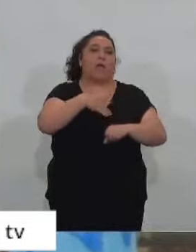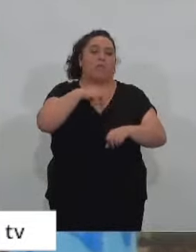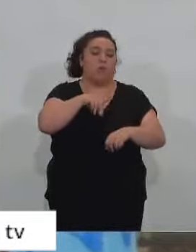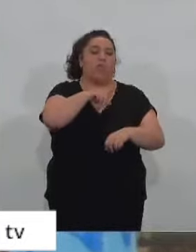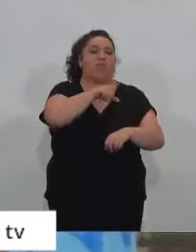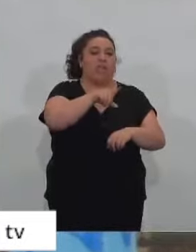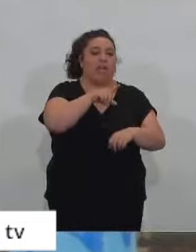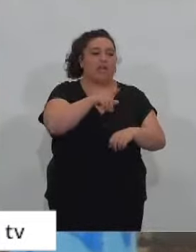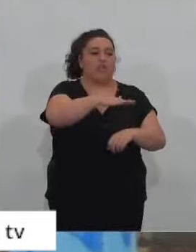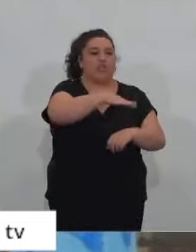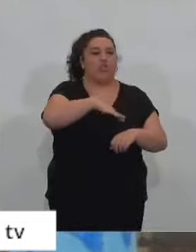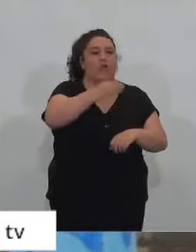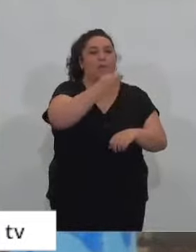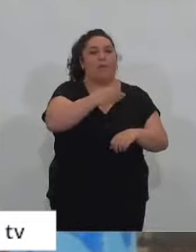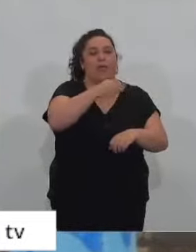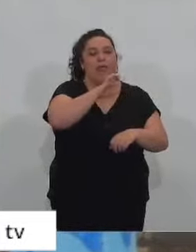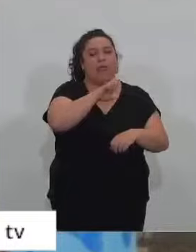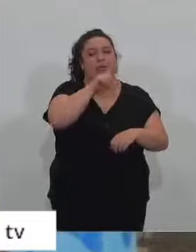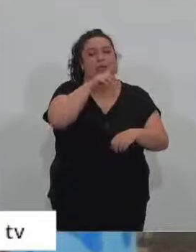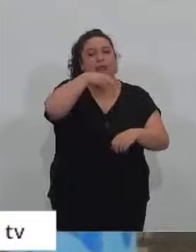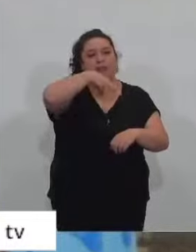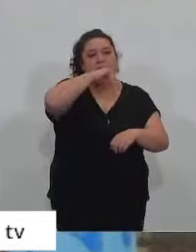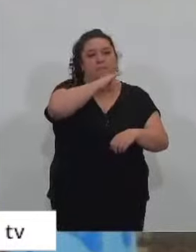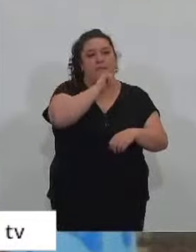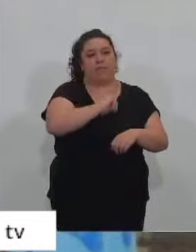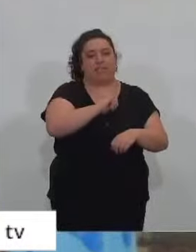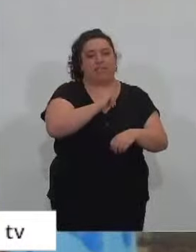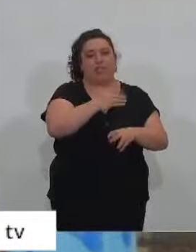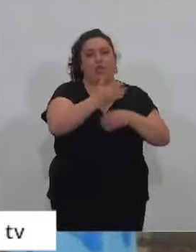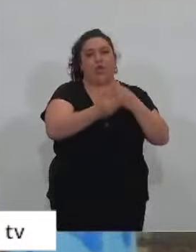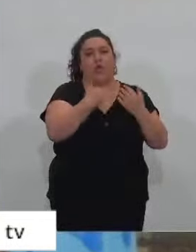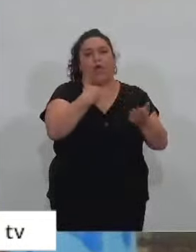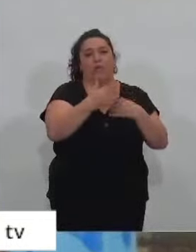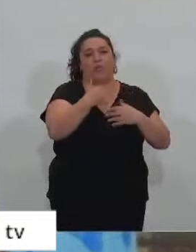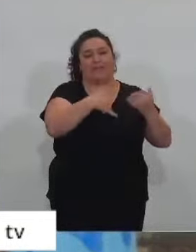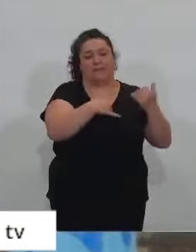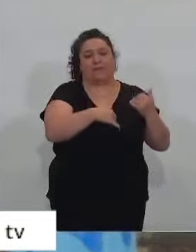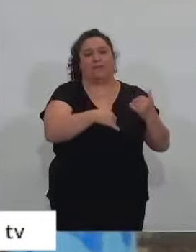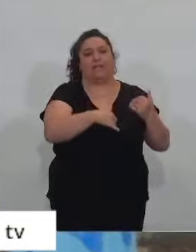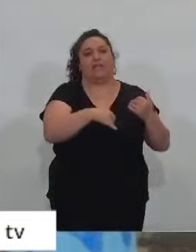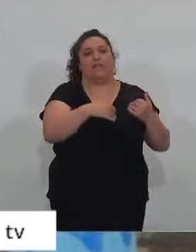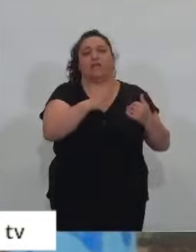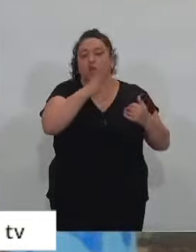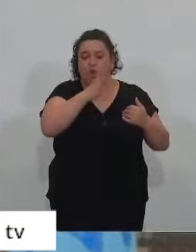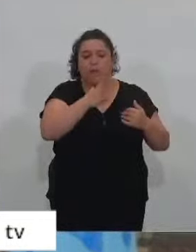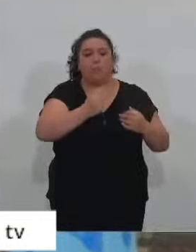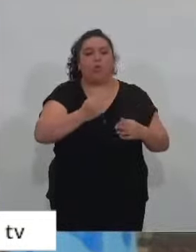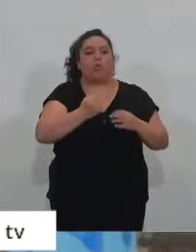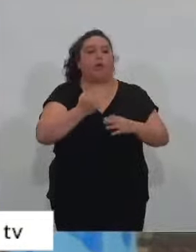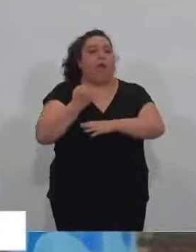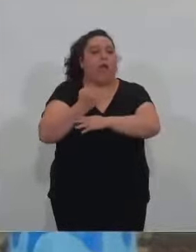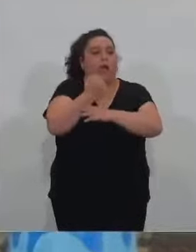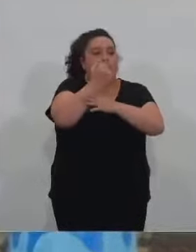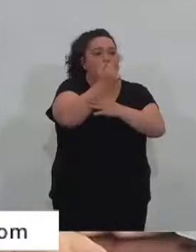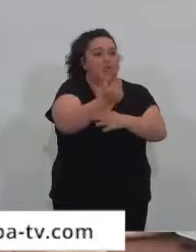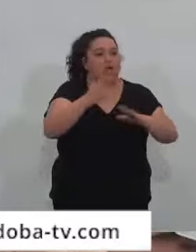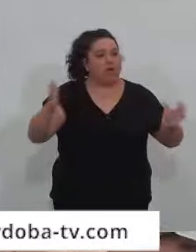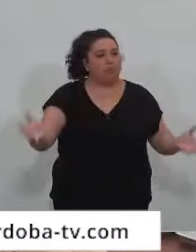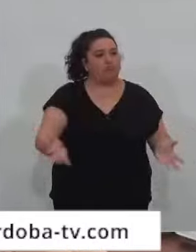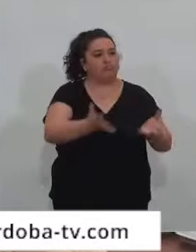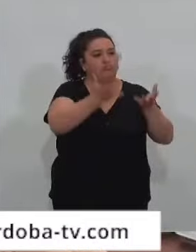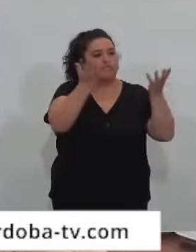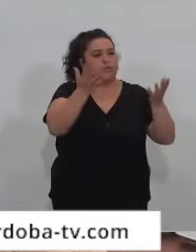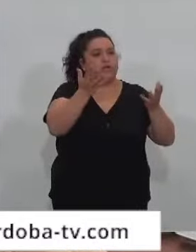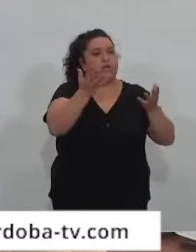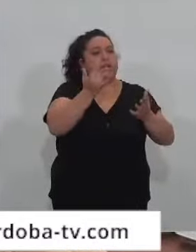que yo estoy con la idea y yo creo que de potenciar la Escuela Politécnica de Belmed, también yo creo que metemos y agrandamos mucho lo que es la masa